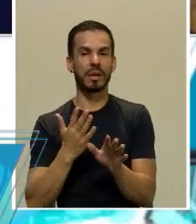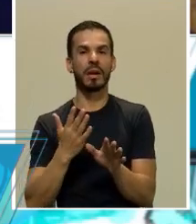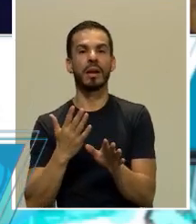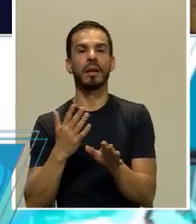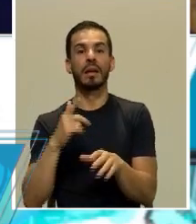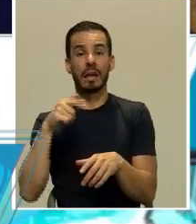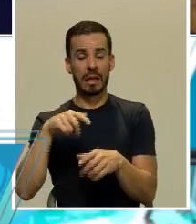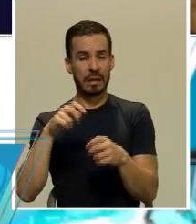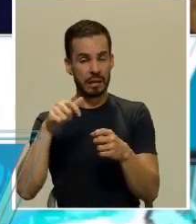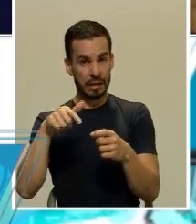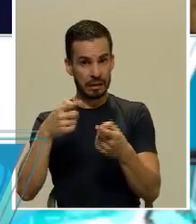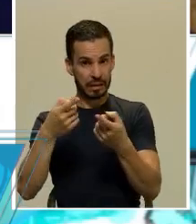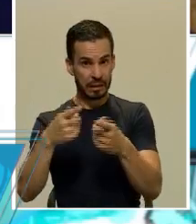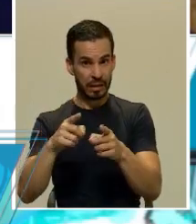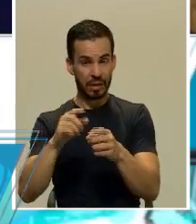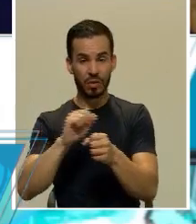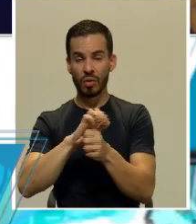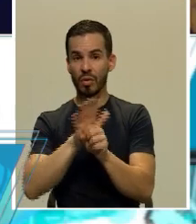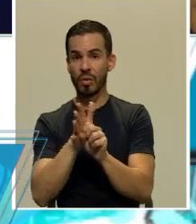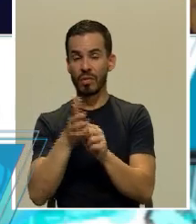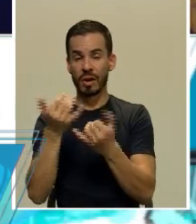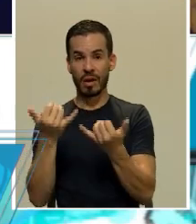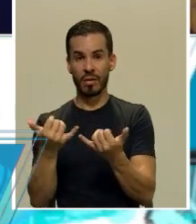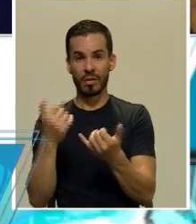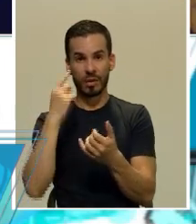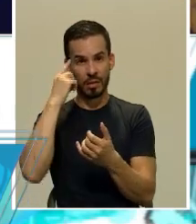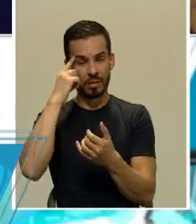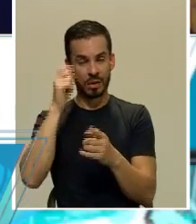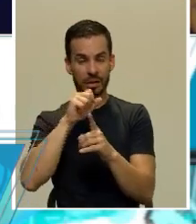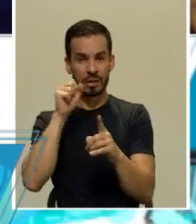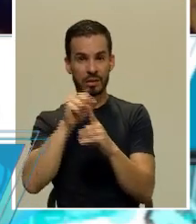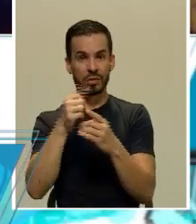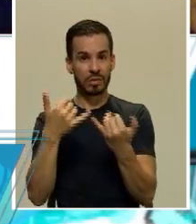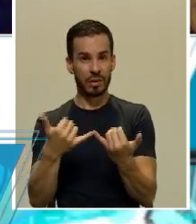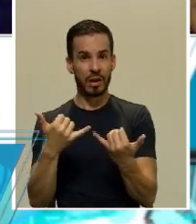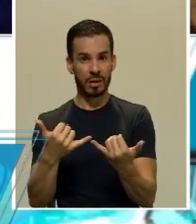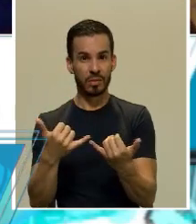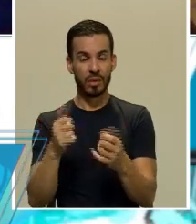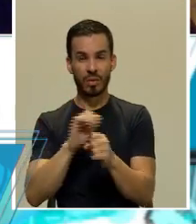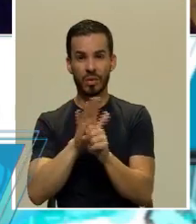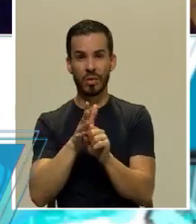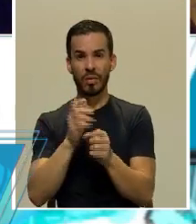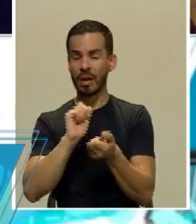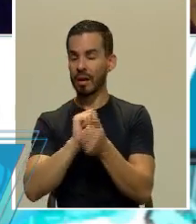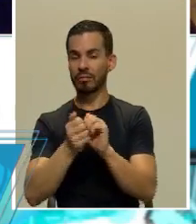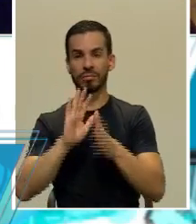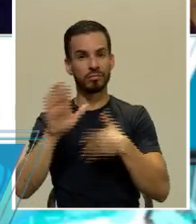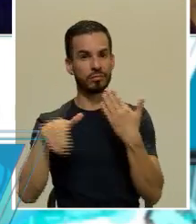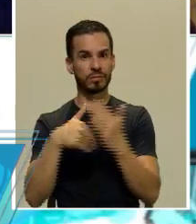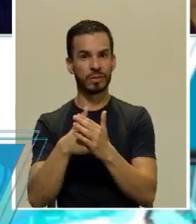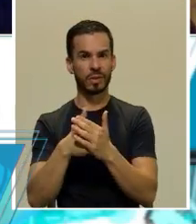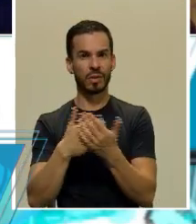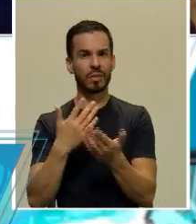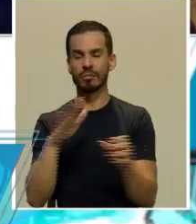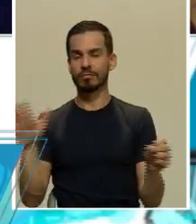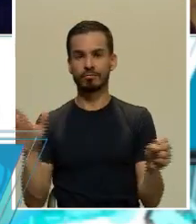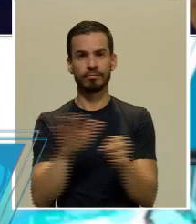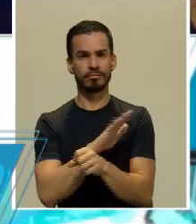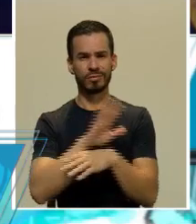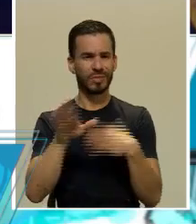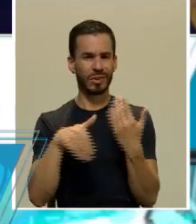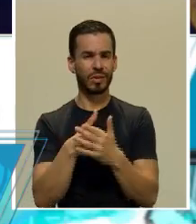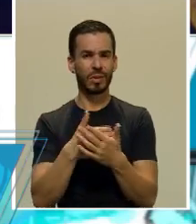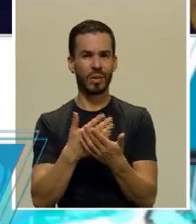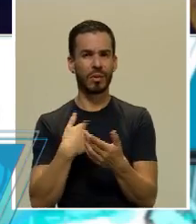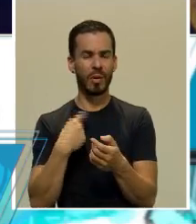En este caso, el COVID, ahora pensando un poco en la situación actual, el COVID lo ha cambiado todo, completamente